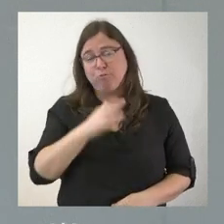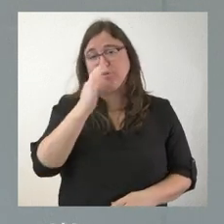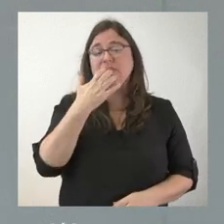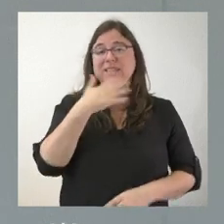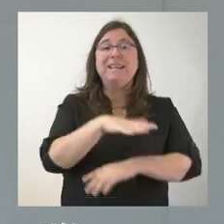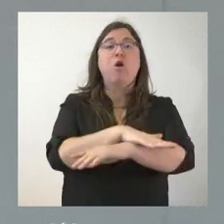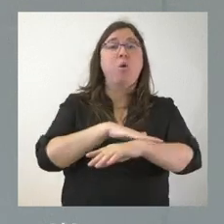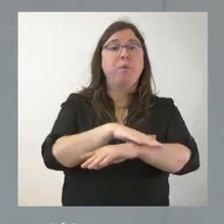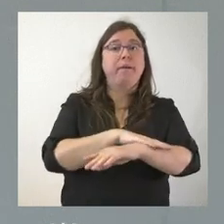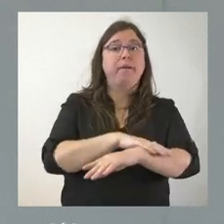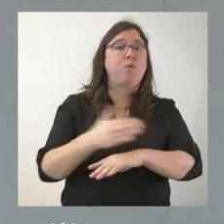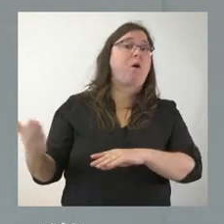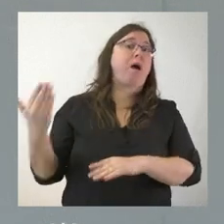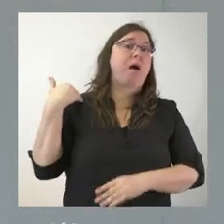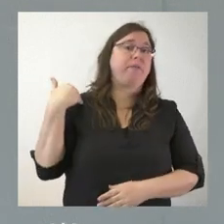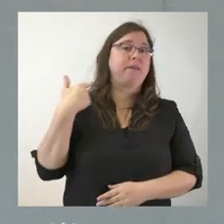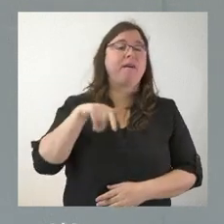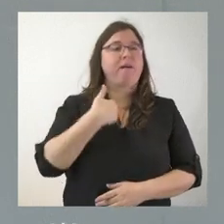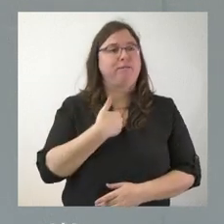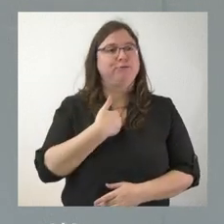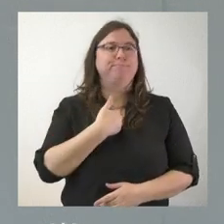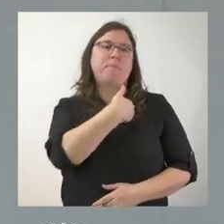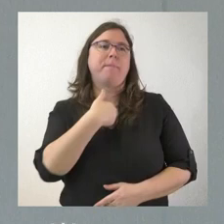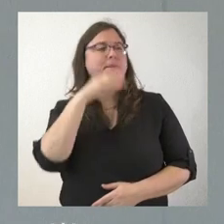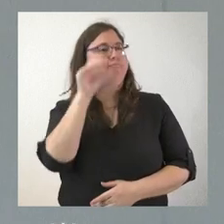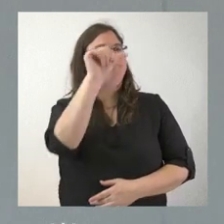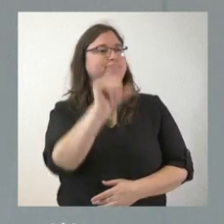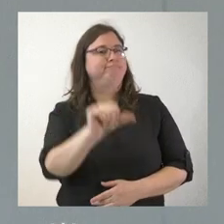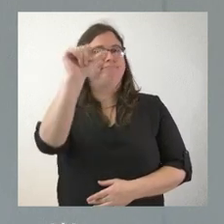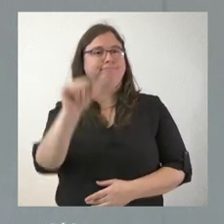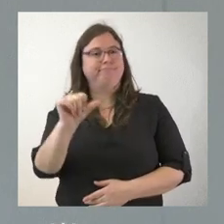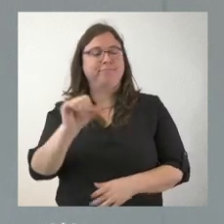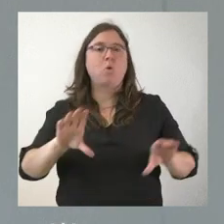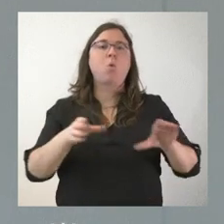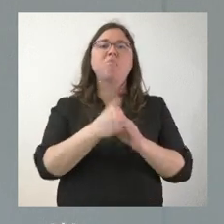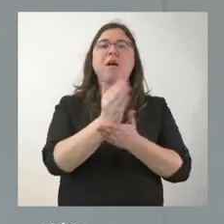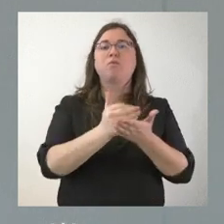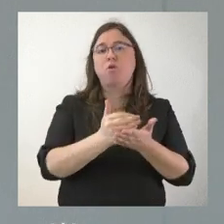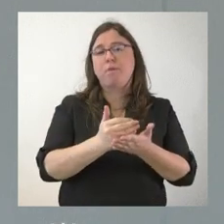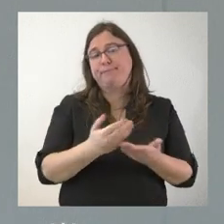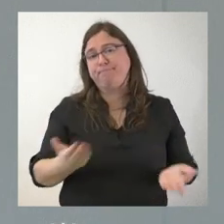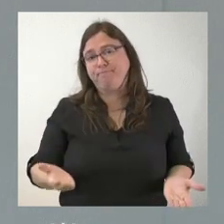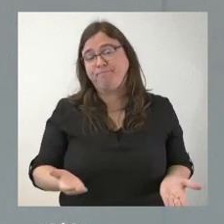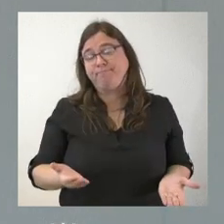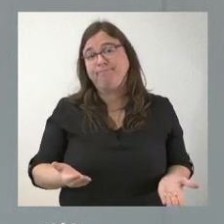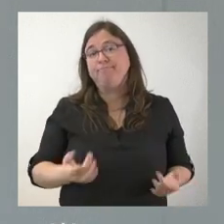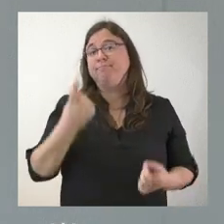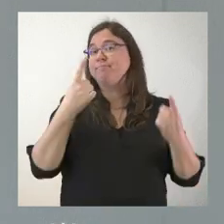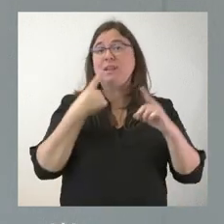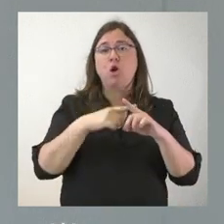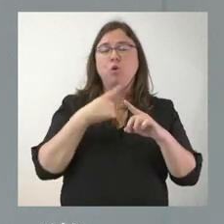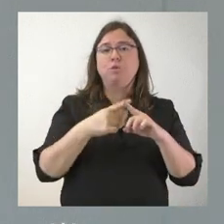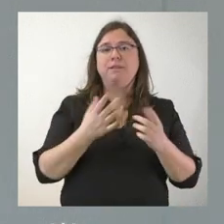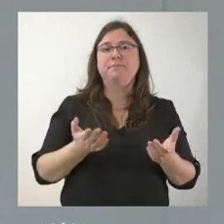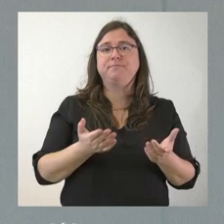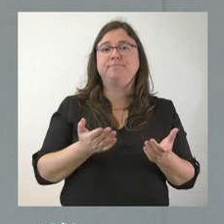hubiera dado este papel de escucha hacia las comunidades autónomas es de las pocas cosas por otra parte que